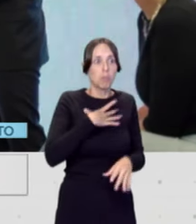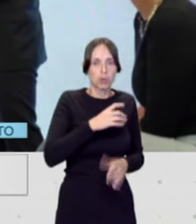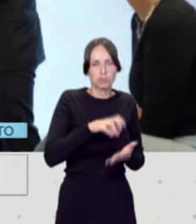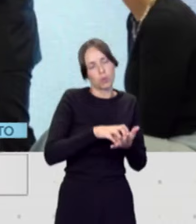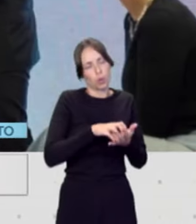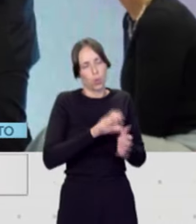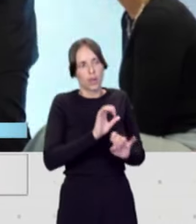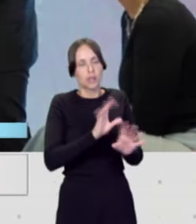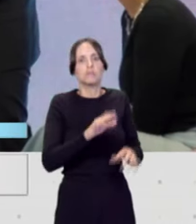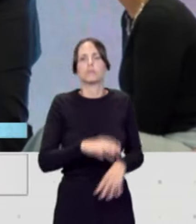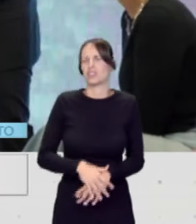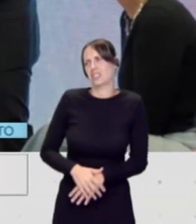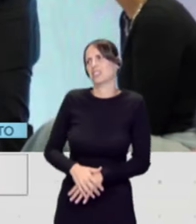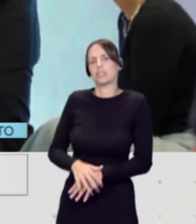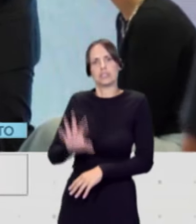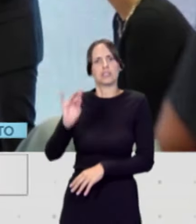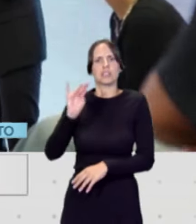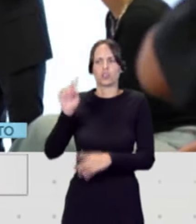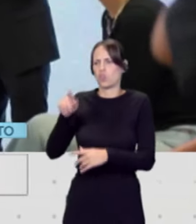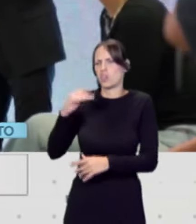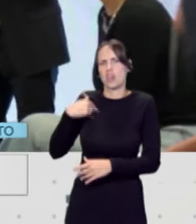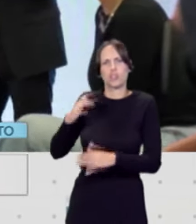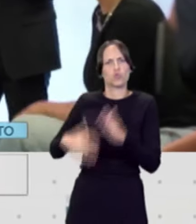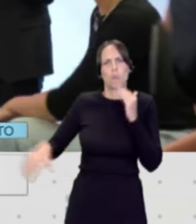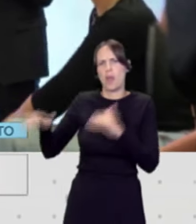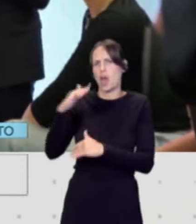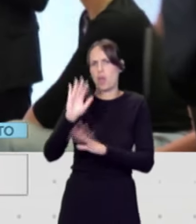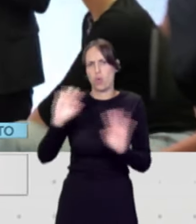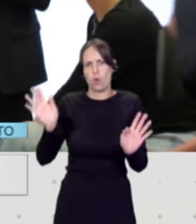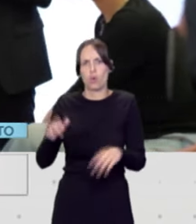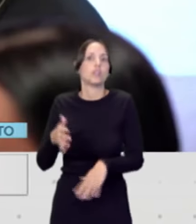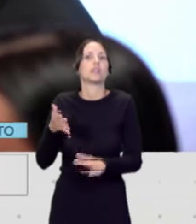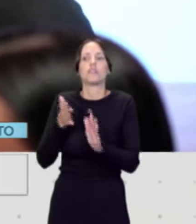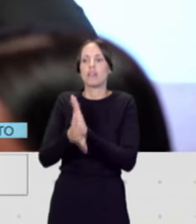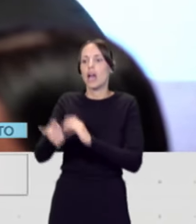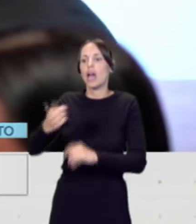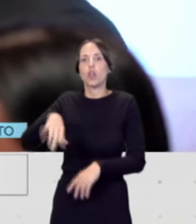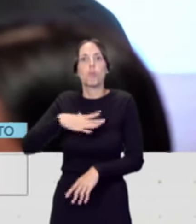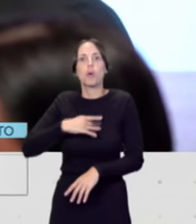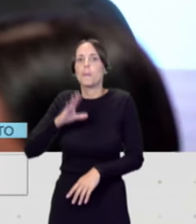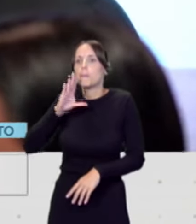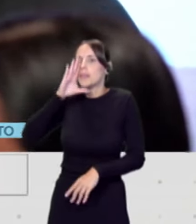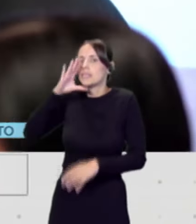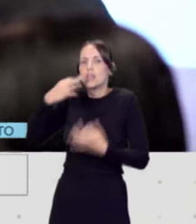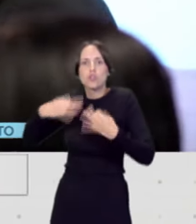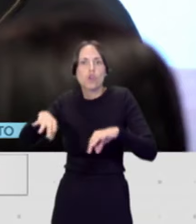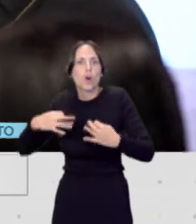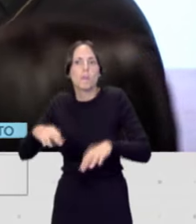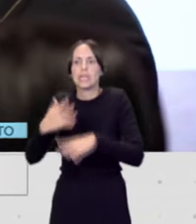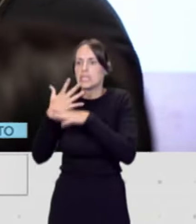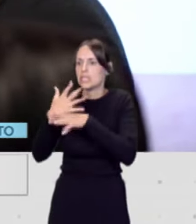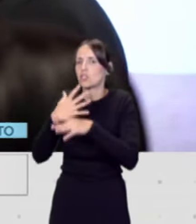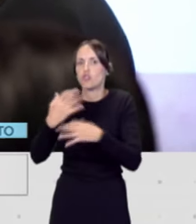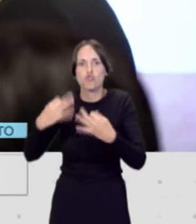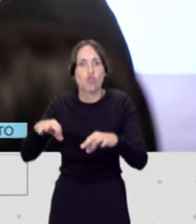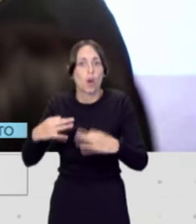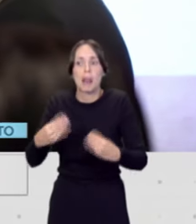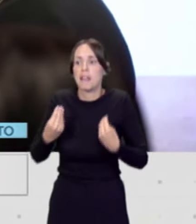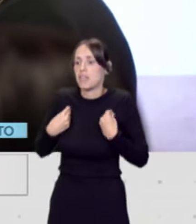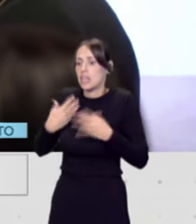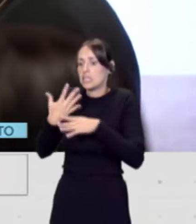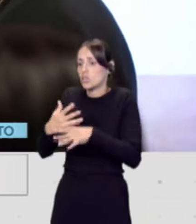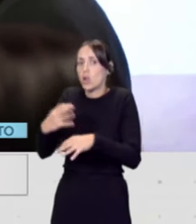que eso se superó hace muchos años, gracias a Dios, y efectivamente, estas personas tienen placer normal, relaciones sexuales normal, vida sexual normal, vida